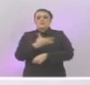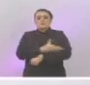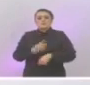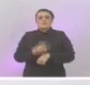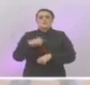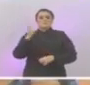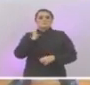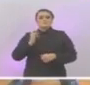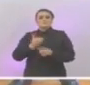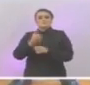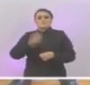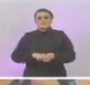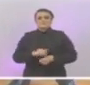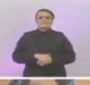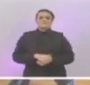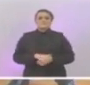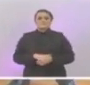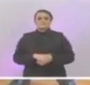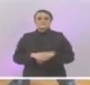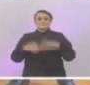el Congreso del Estado,